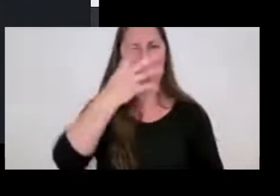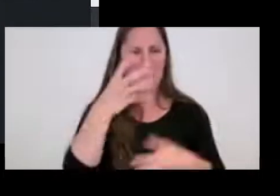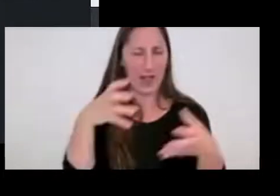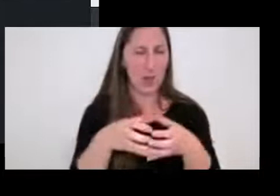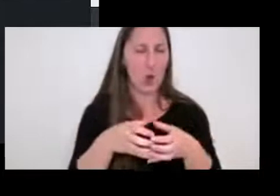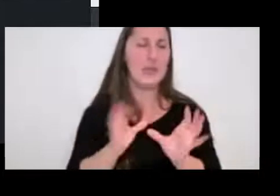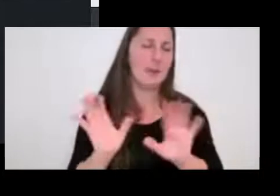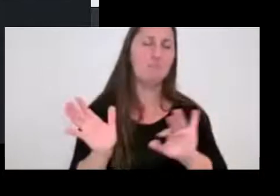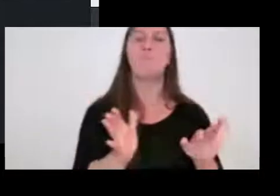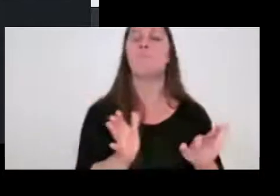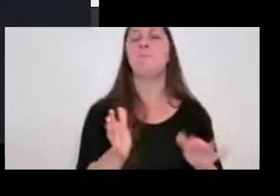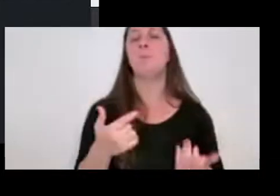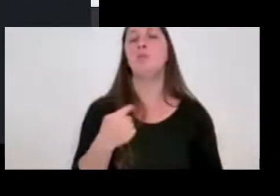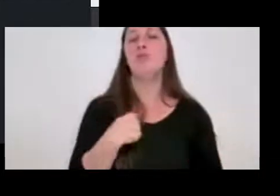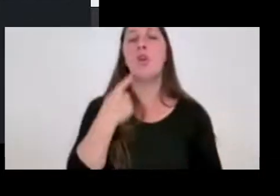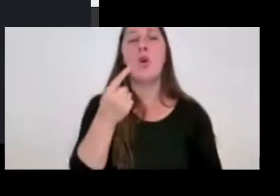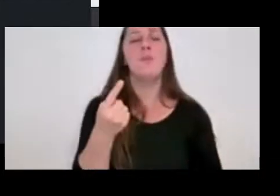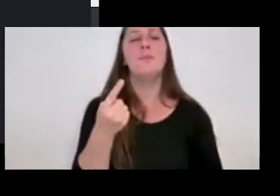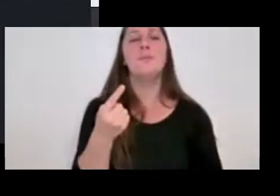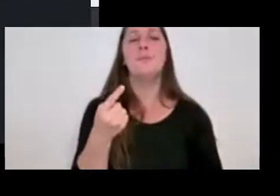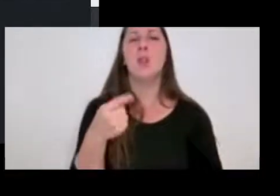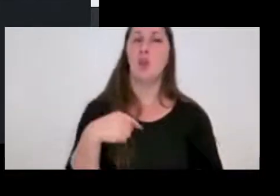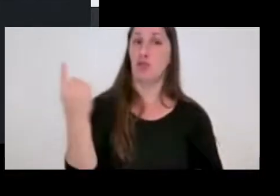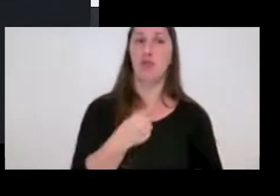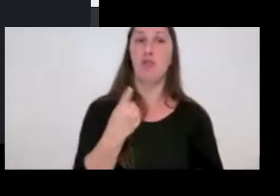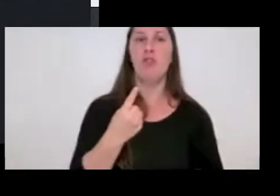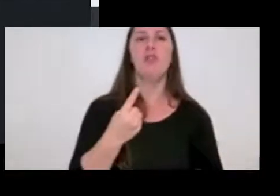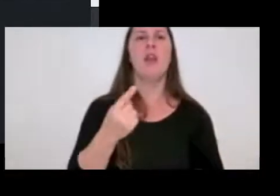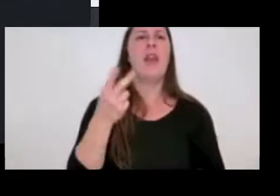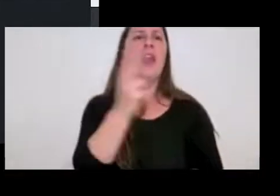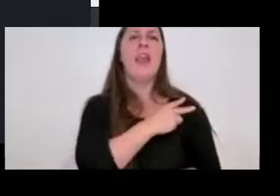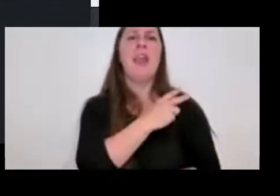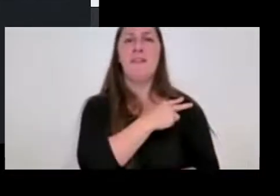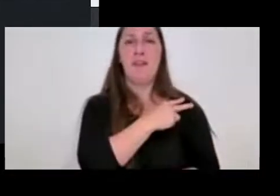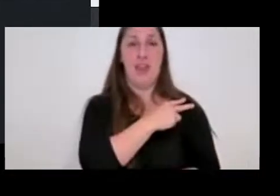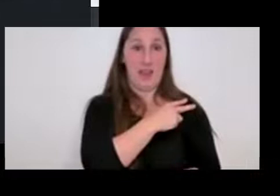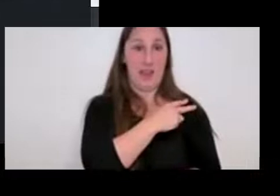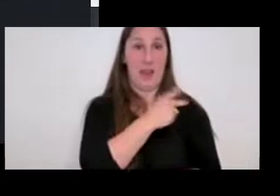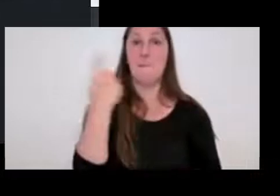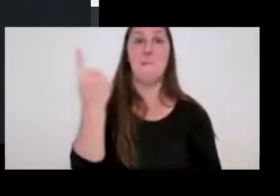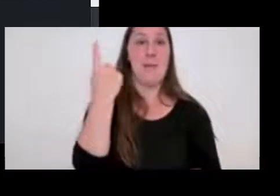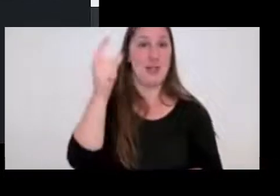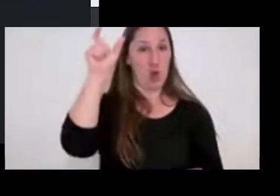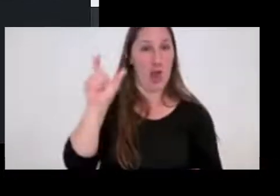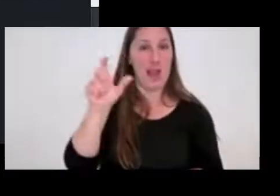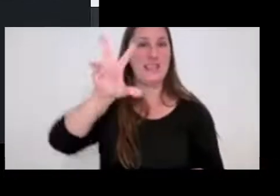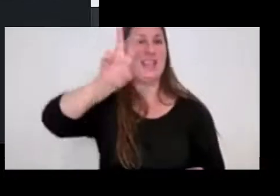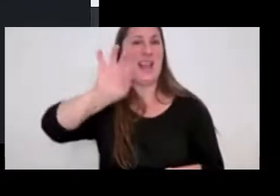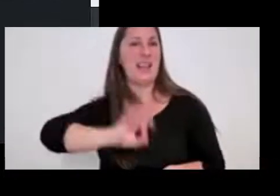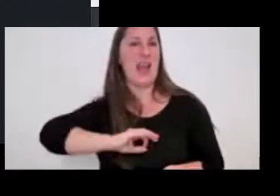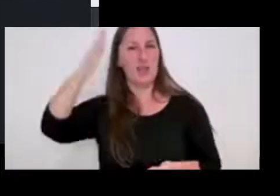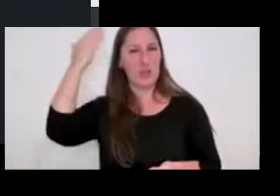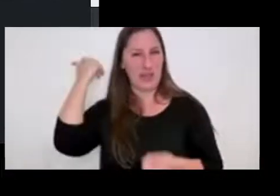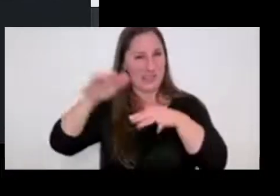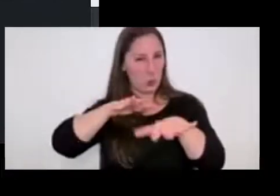ver, ¿cuánto más lejos estamos hoy de aquel jefe de personal de hace 30 años atrás? ¿Recuerdan